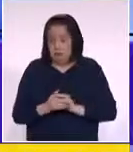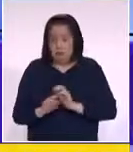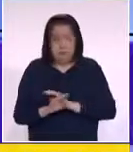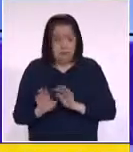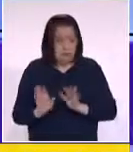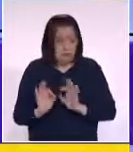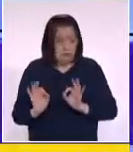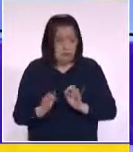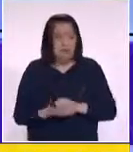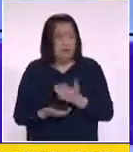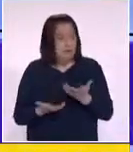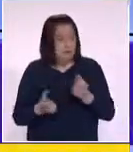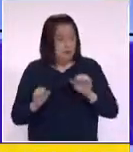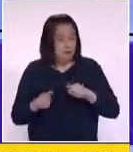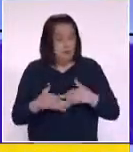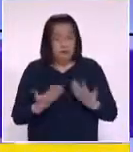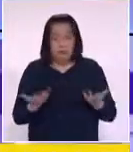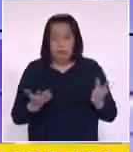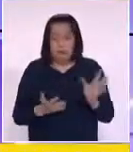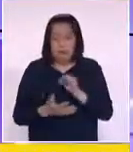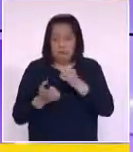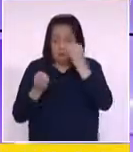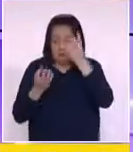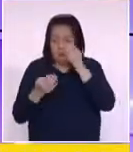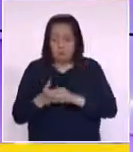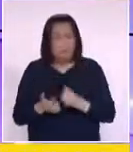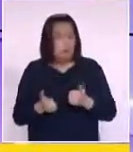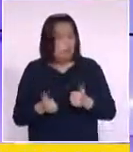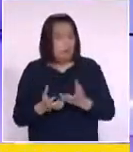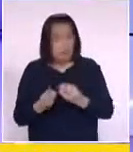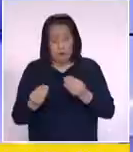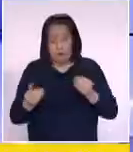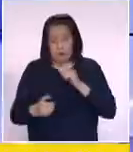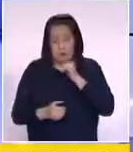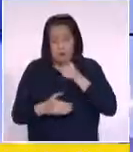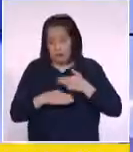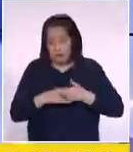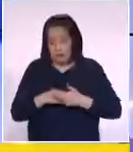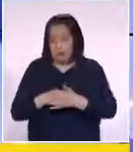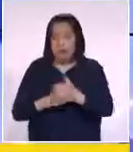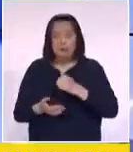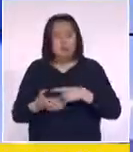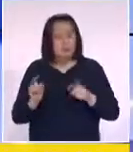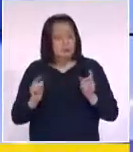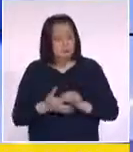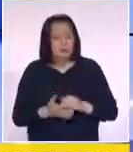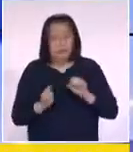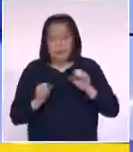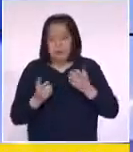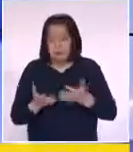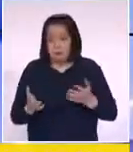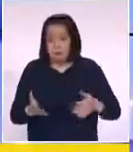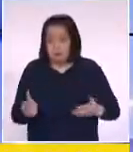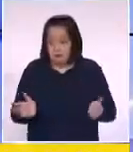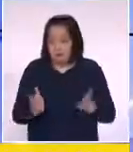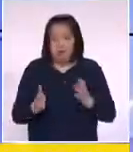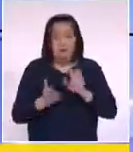absolutamente nada. Así que vamos a ir con toda la información. Queda mucho camino por recorrer, pero hay situaciones que nos alientan